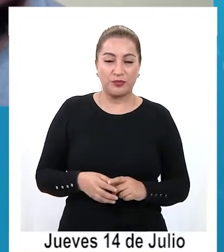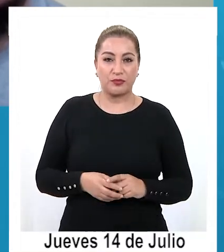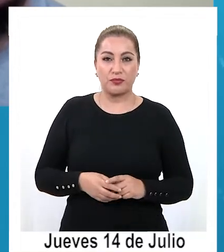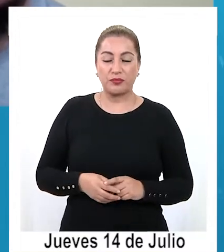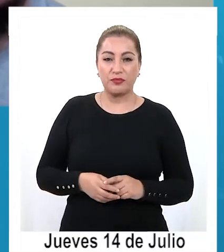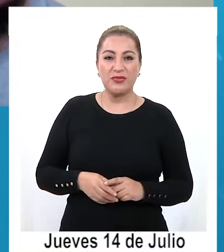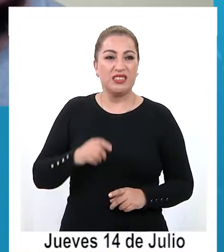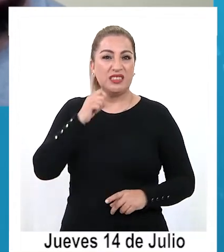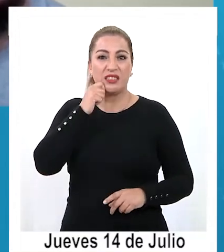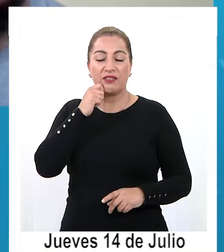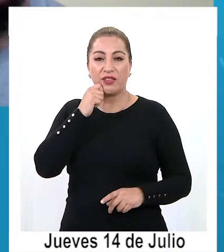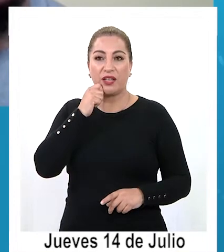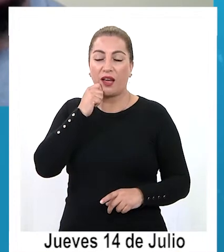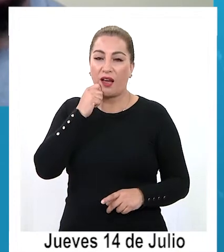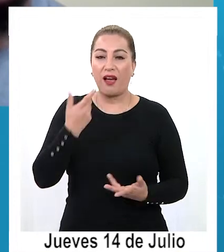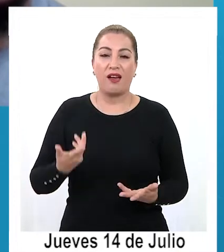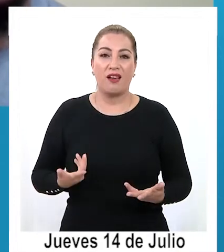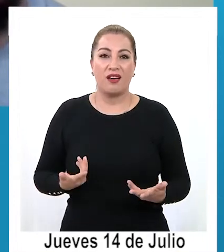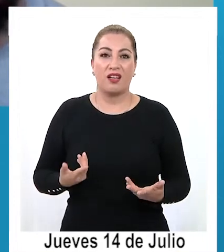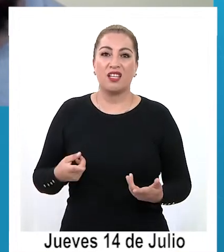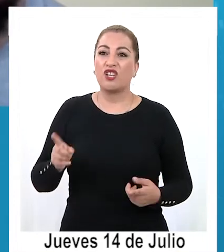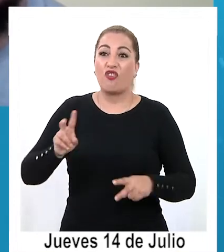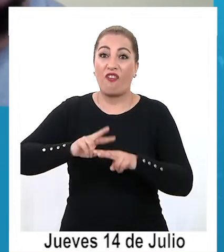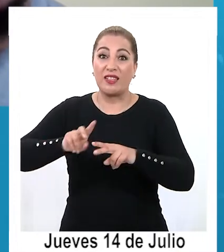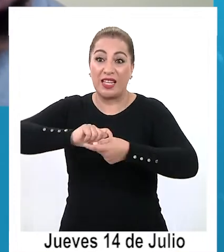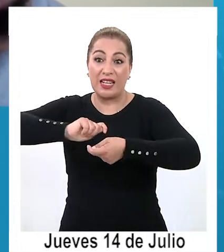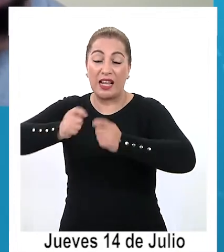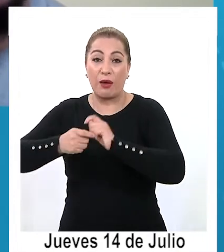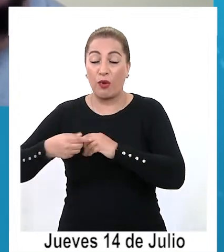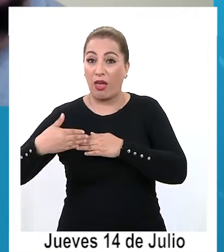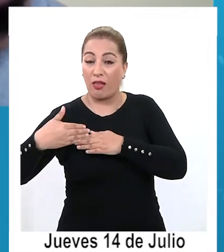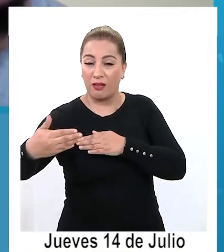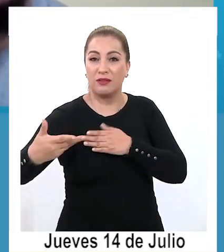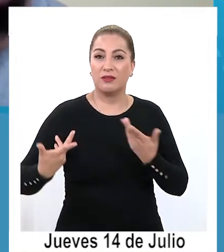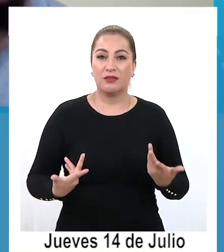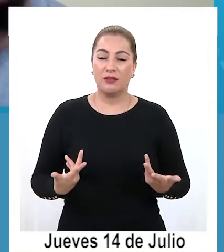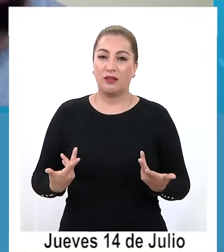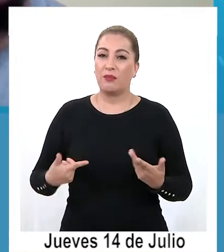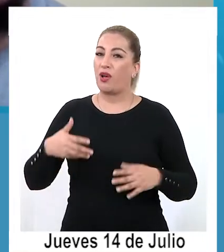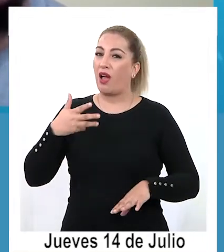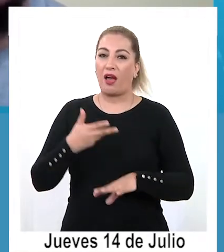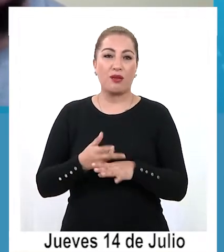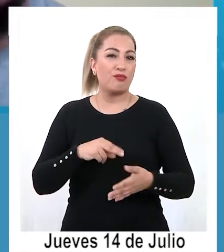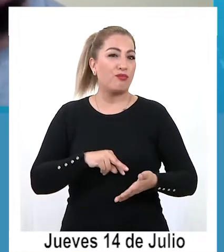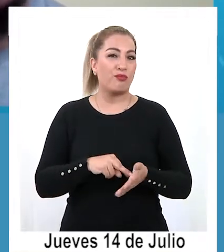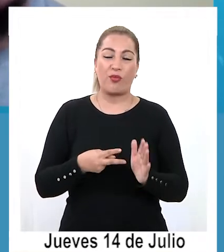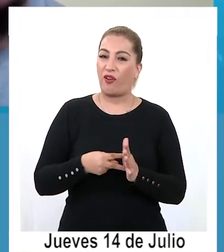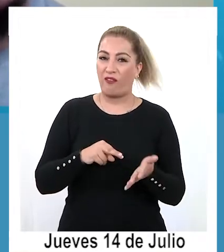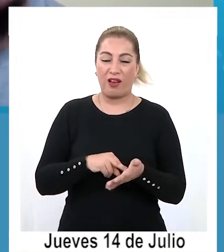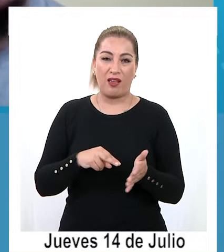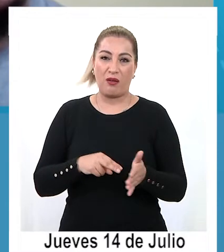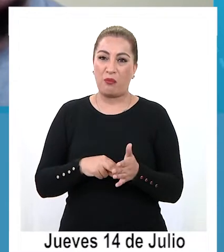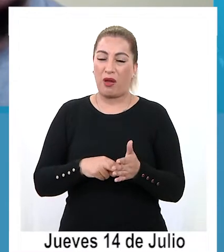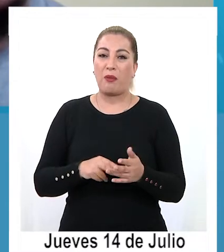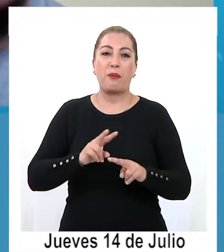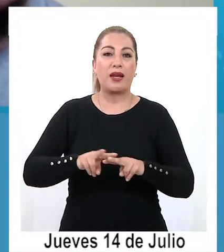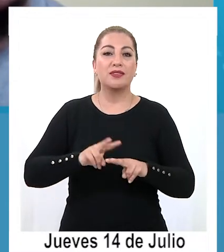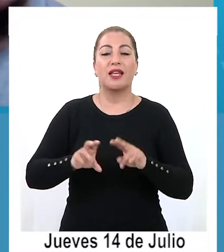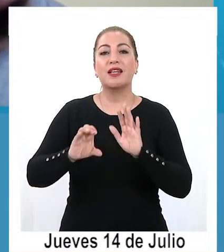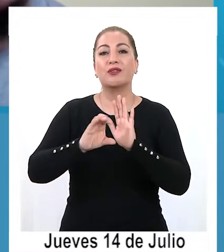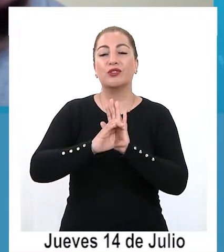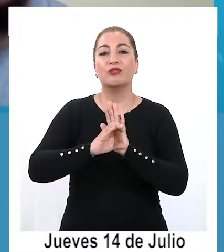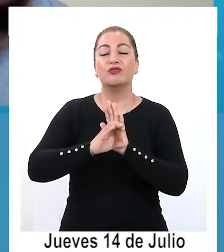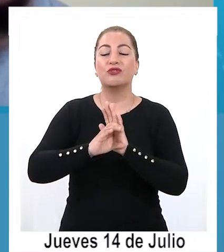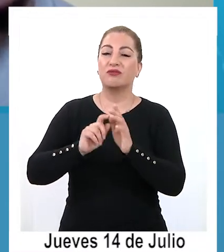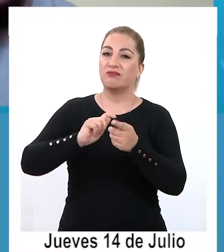va a estar escrito en piedra y no vamos a tener dificultades tan terribles como las que hemos tenido ahora para poder cambiar la constitución actual en las partes que nos ha